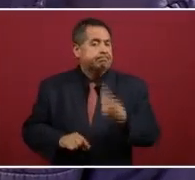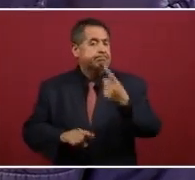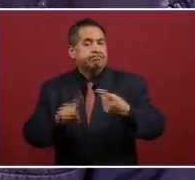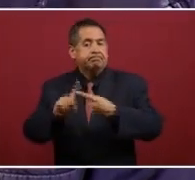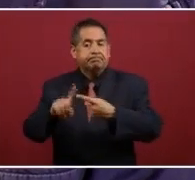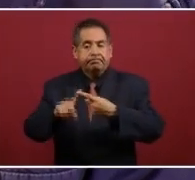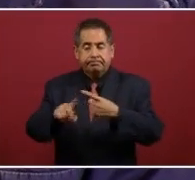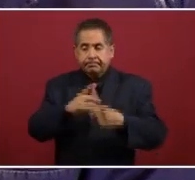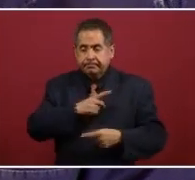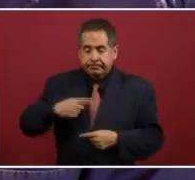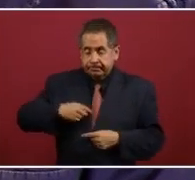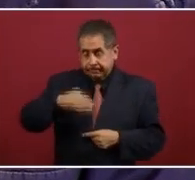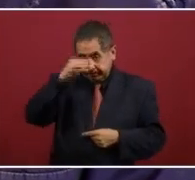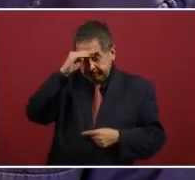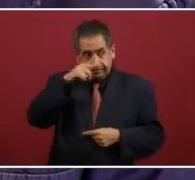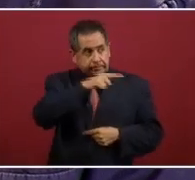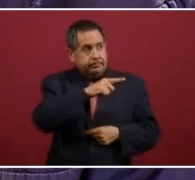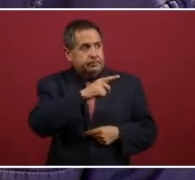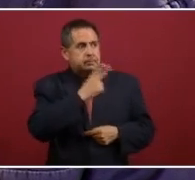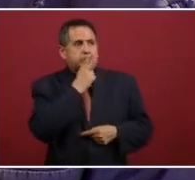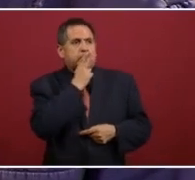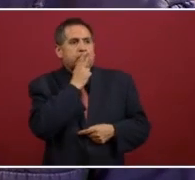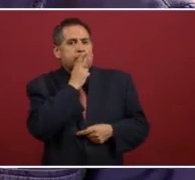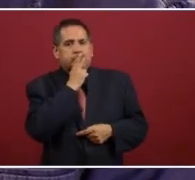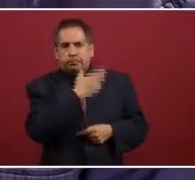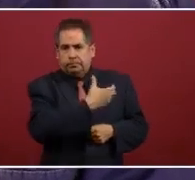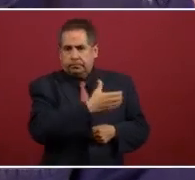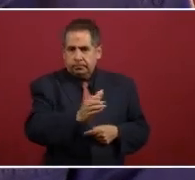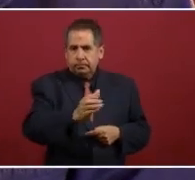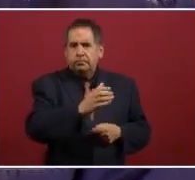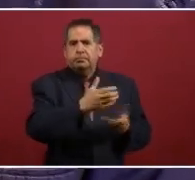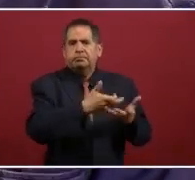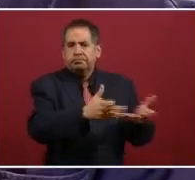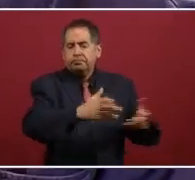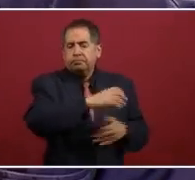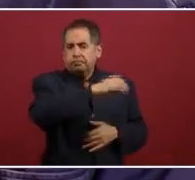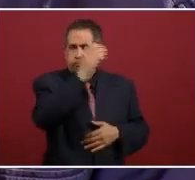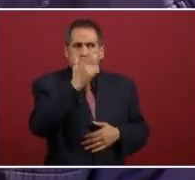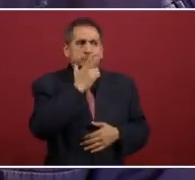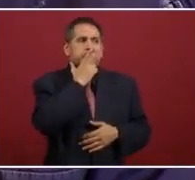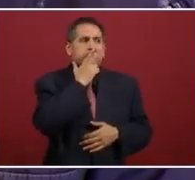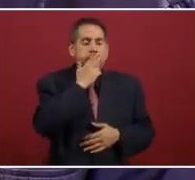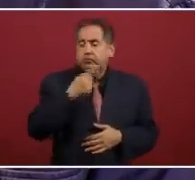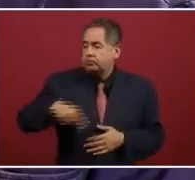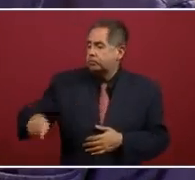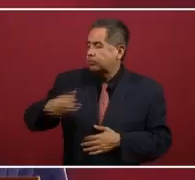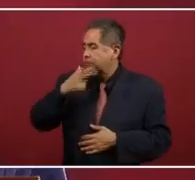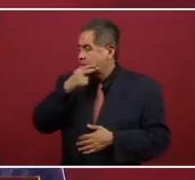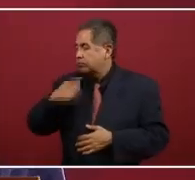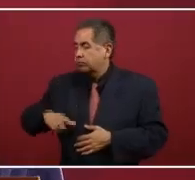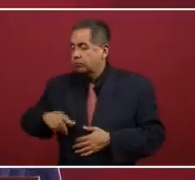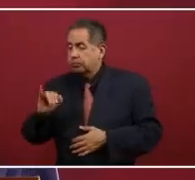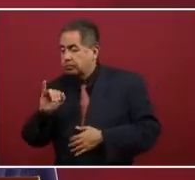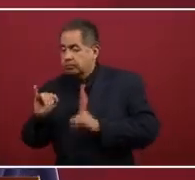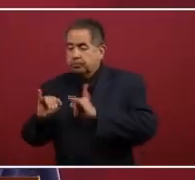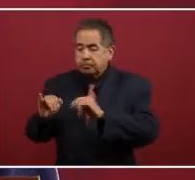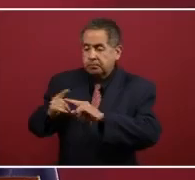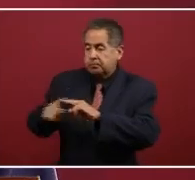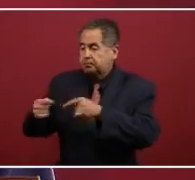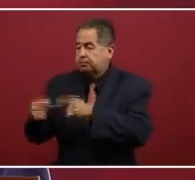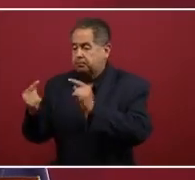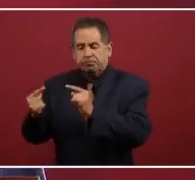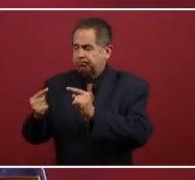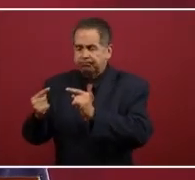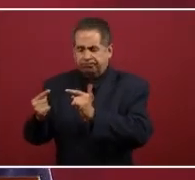de la conciencia ecológica, la habitual geometría política de izquierdas y derechas desaparece para ser reemplazada por